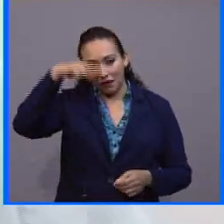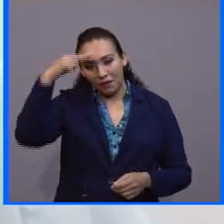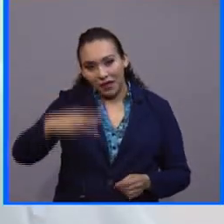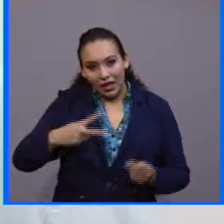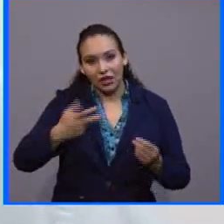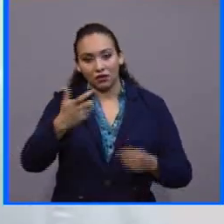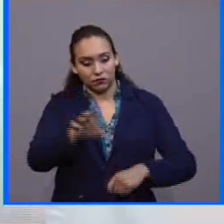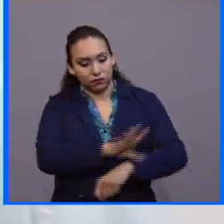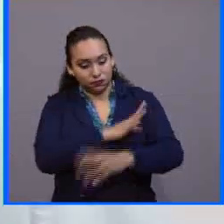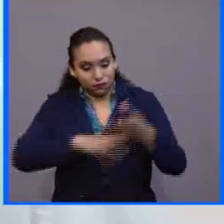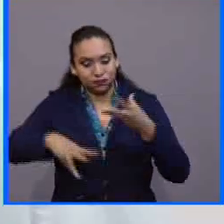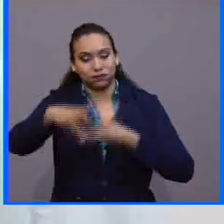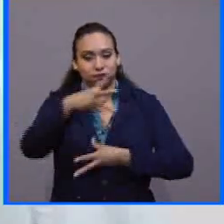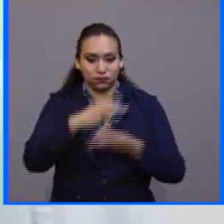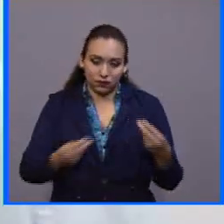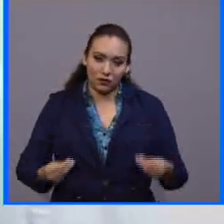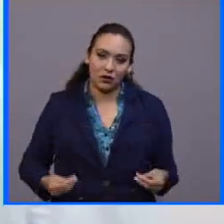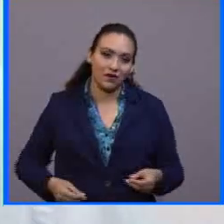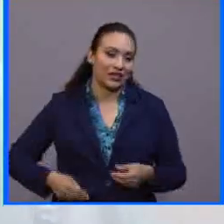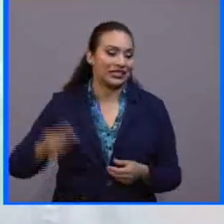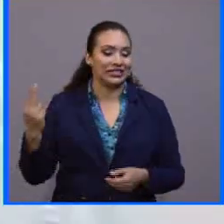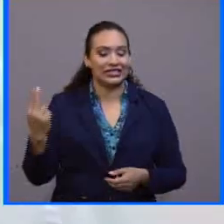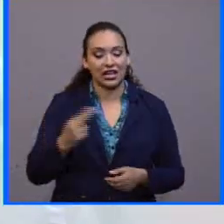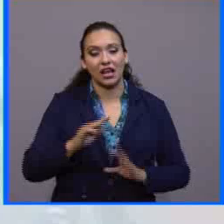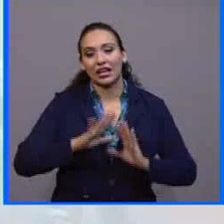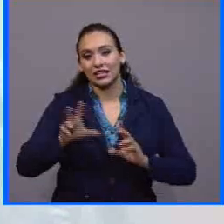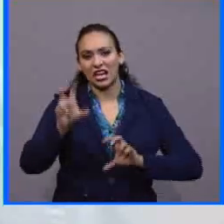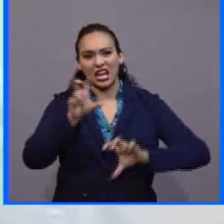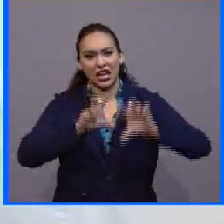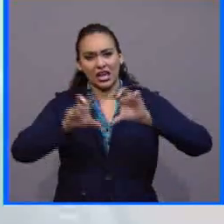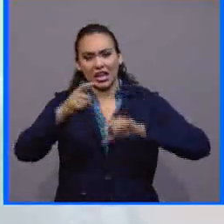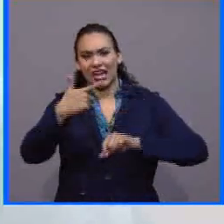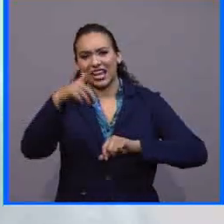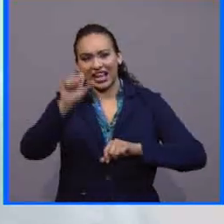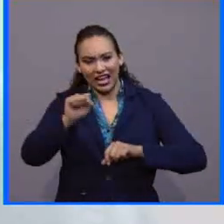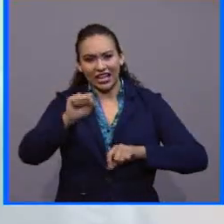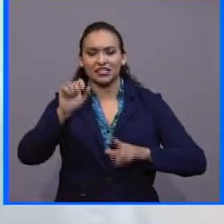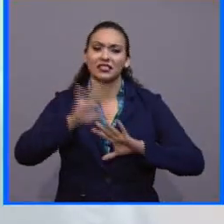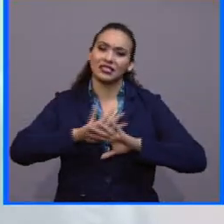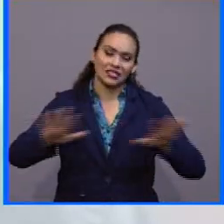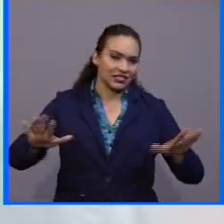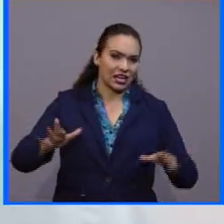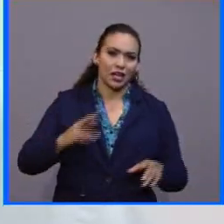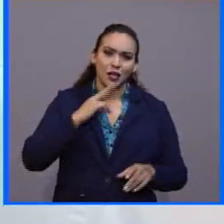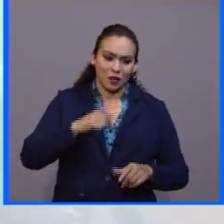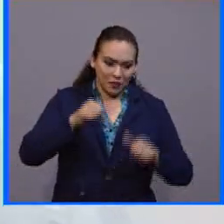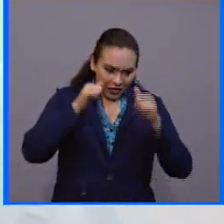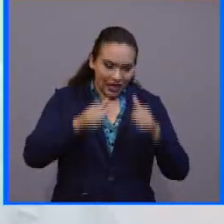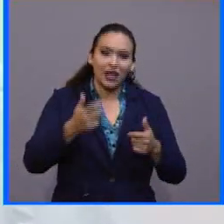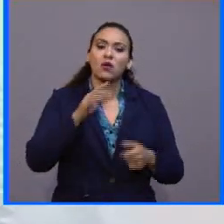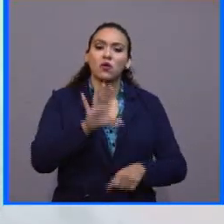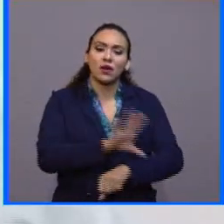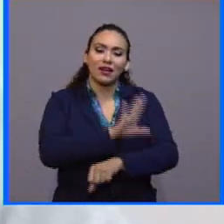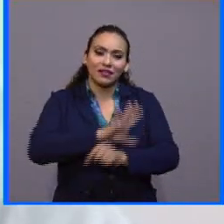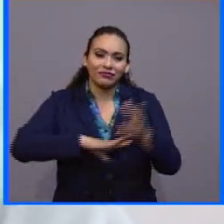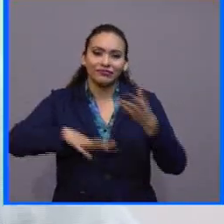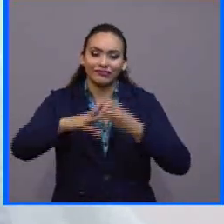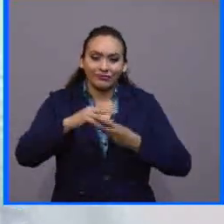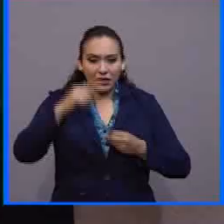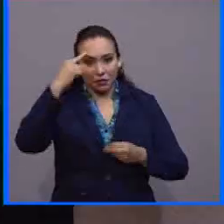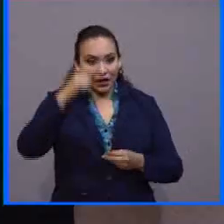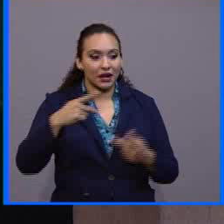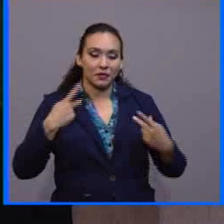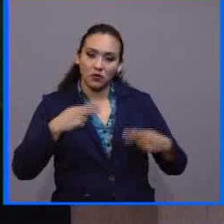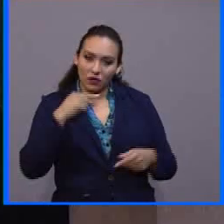limpias. Necesitamos que no haya más inversiones de gas que le quiten el espacio en las energías renovables, en la generación